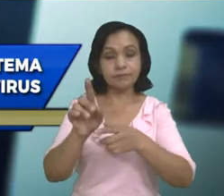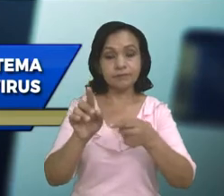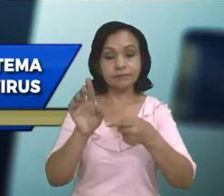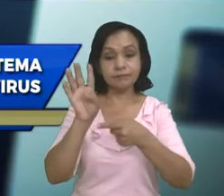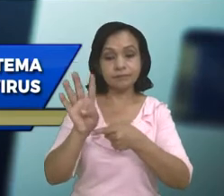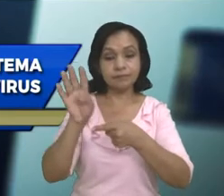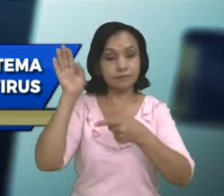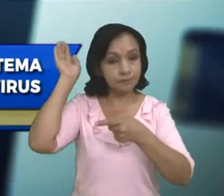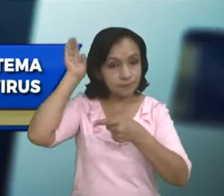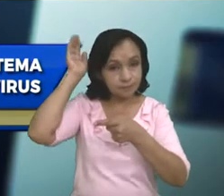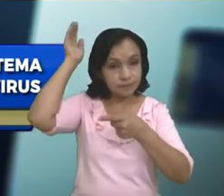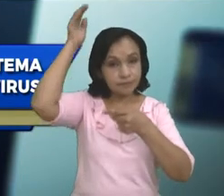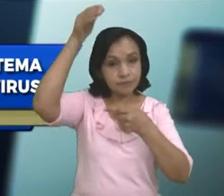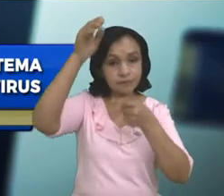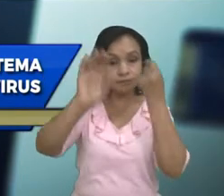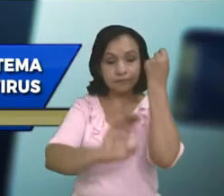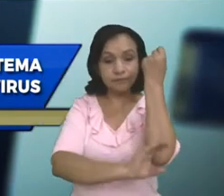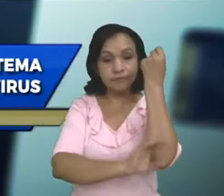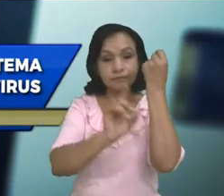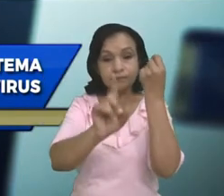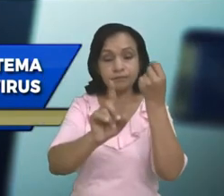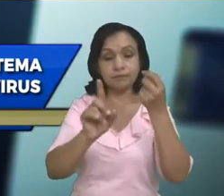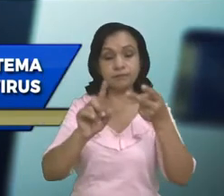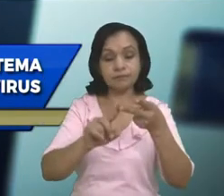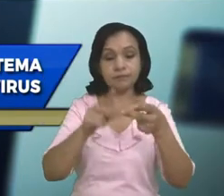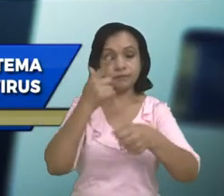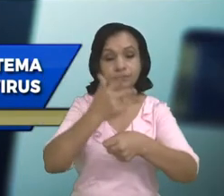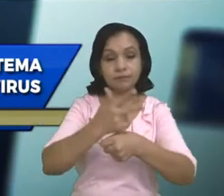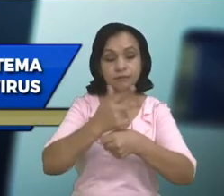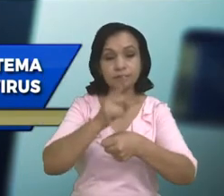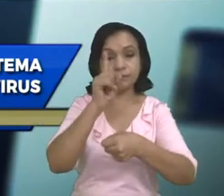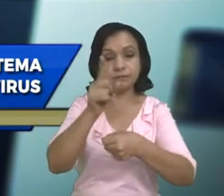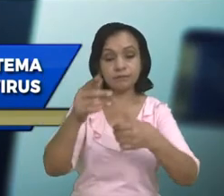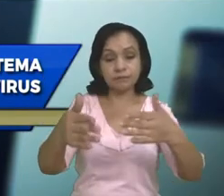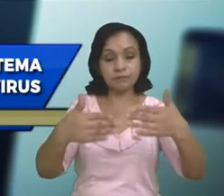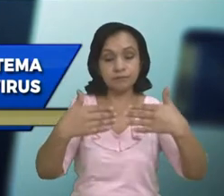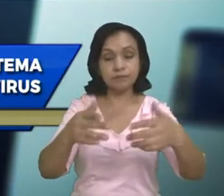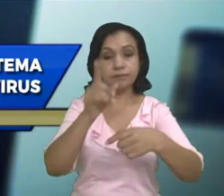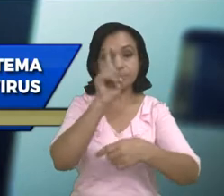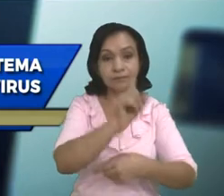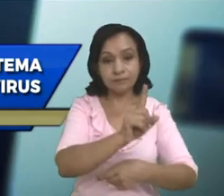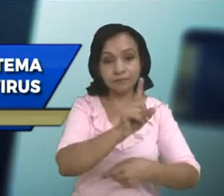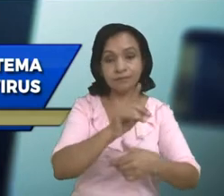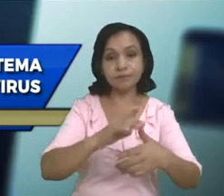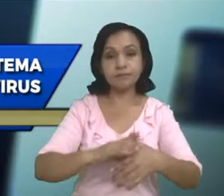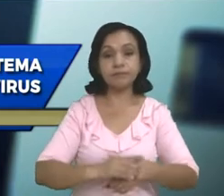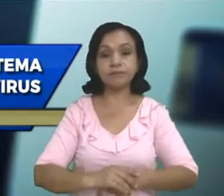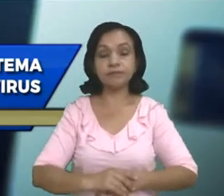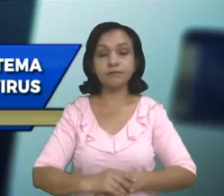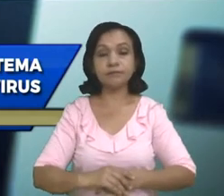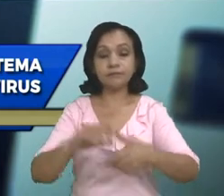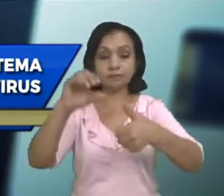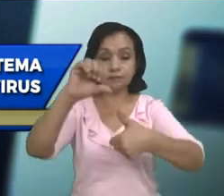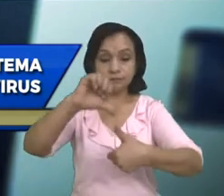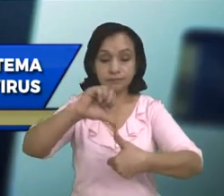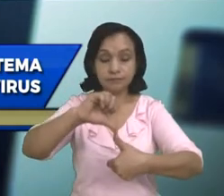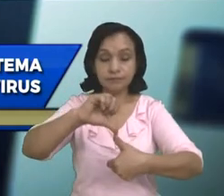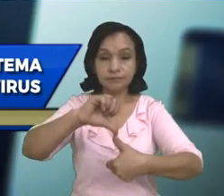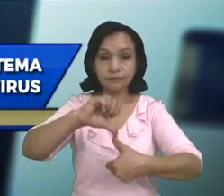argentina canadá uno gobierna 1 guatemala 1 y panamá 1 a nivel de centroamérica